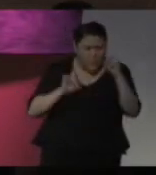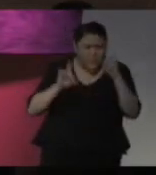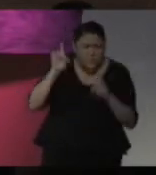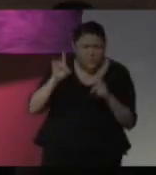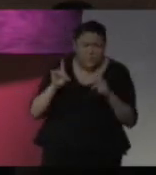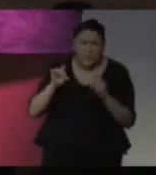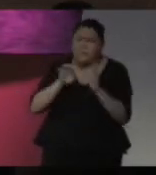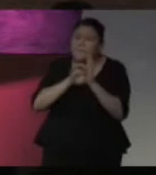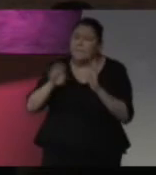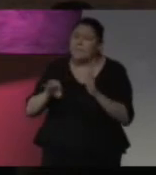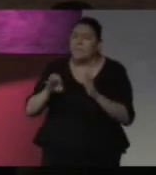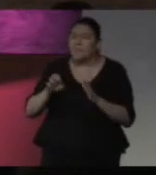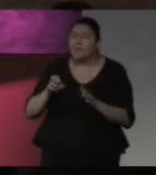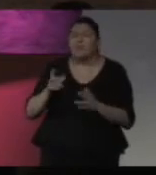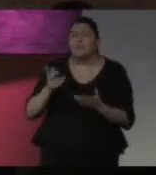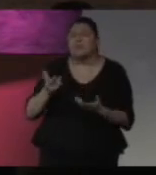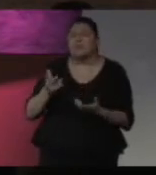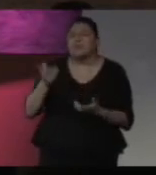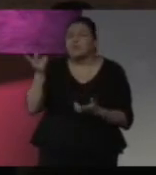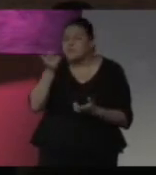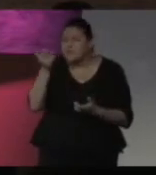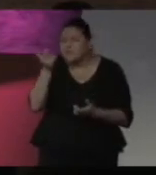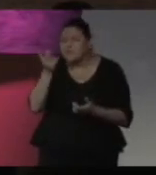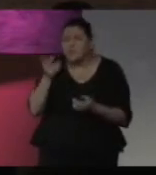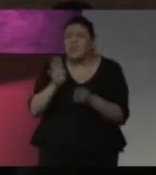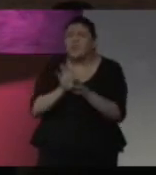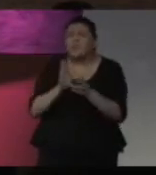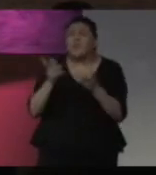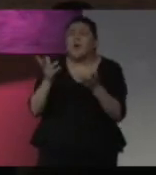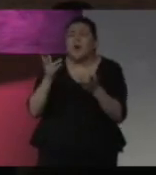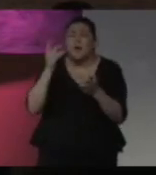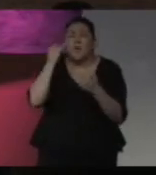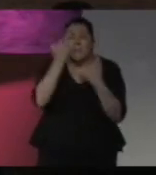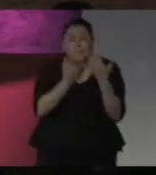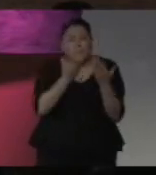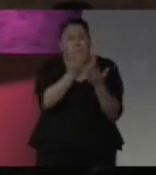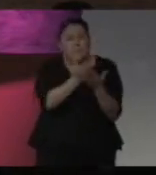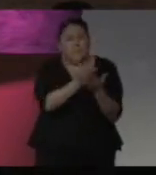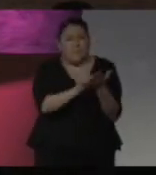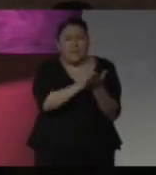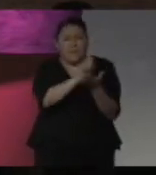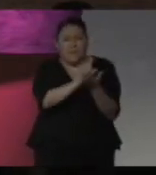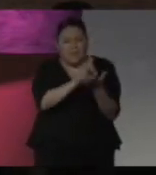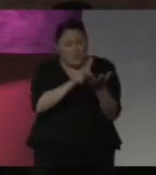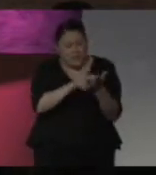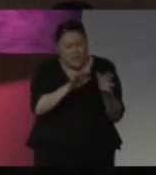logran o trabajan para reformular